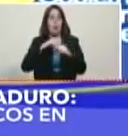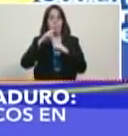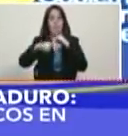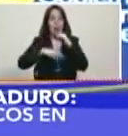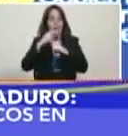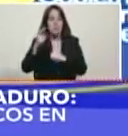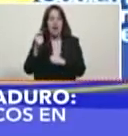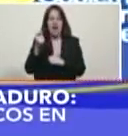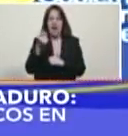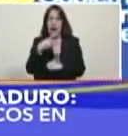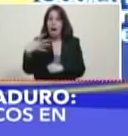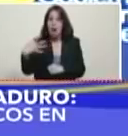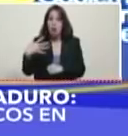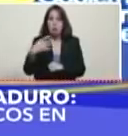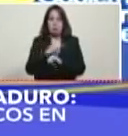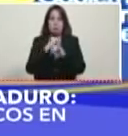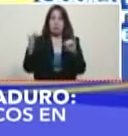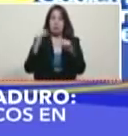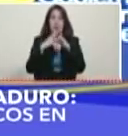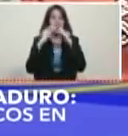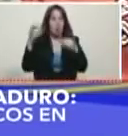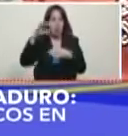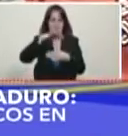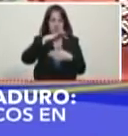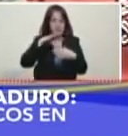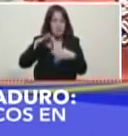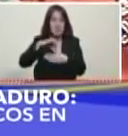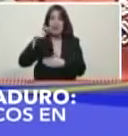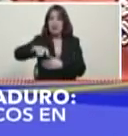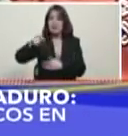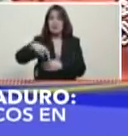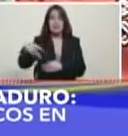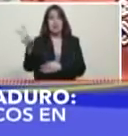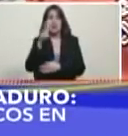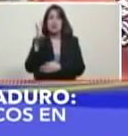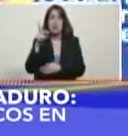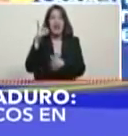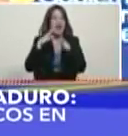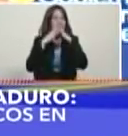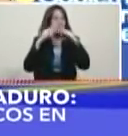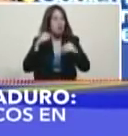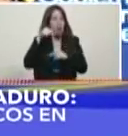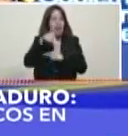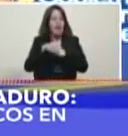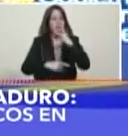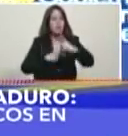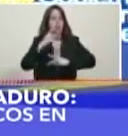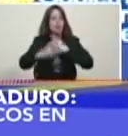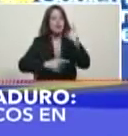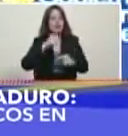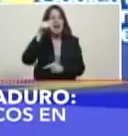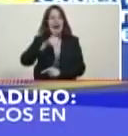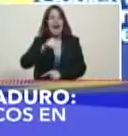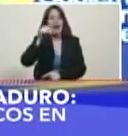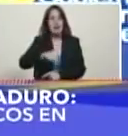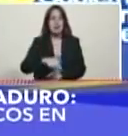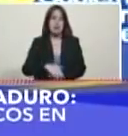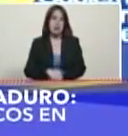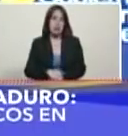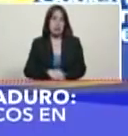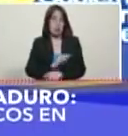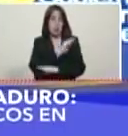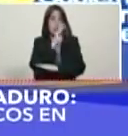arroz, todas las semillas que necesita el país en todos los rubros, tenemos que hacerlas en Venezuela,